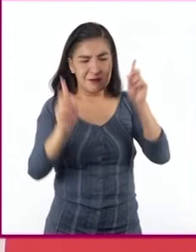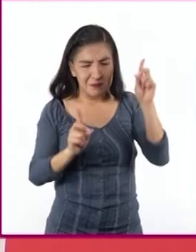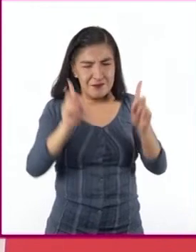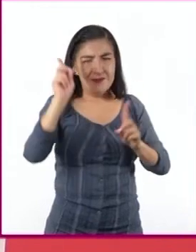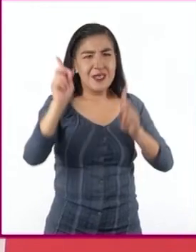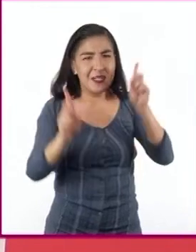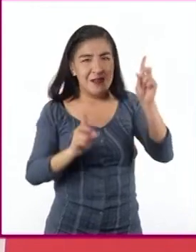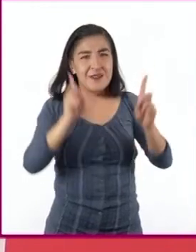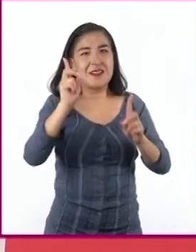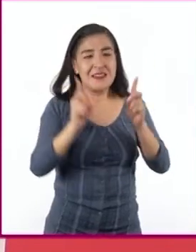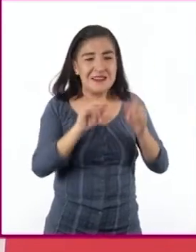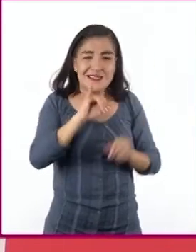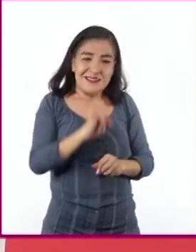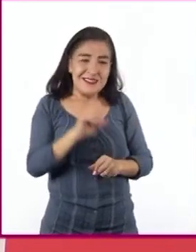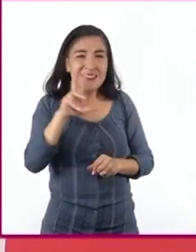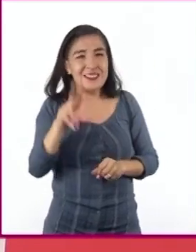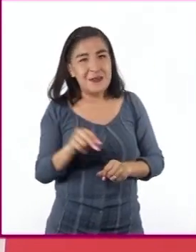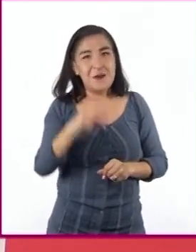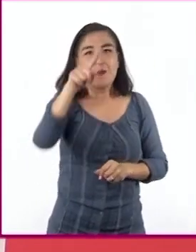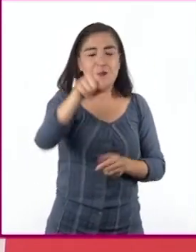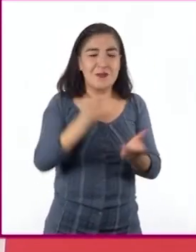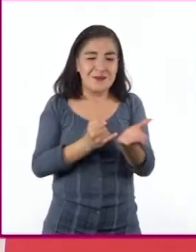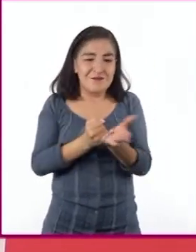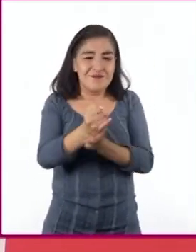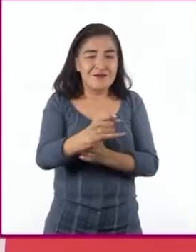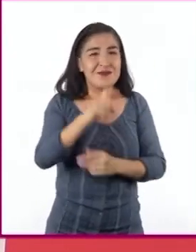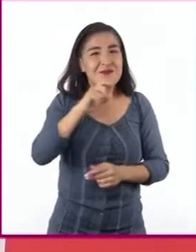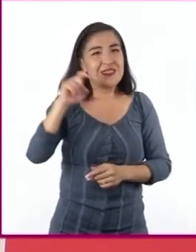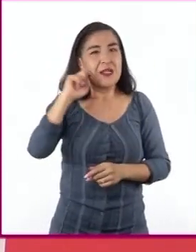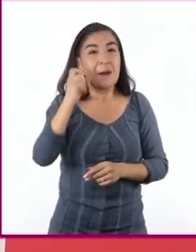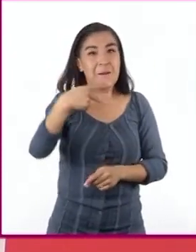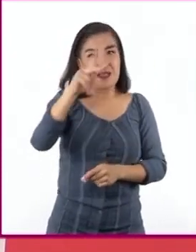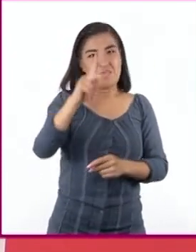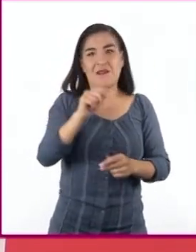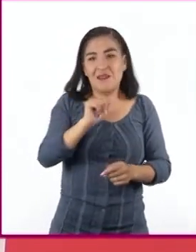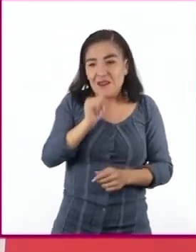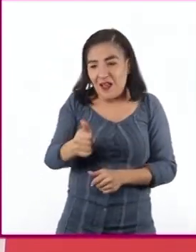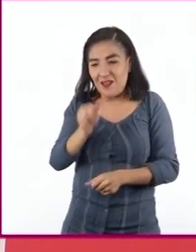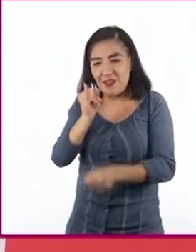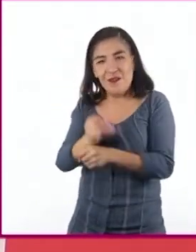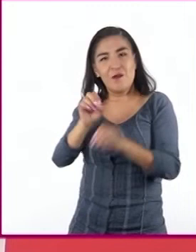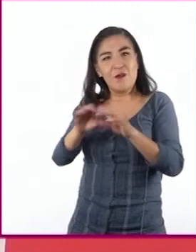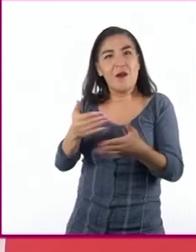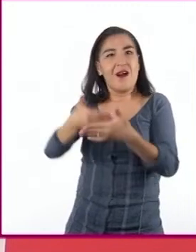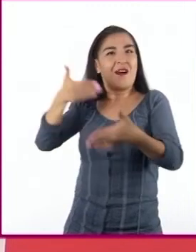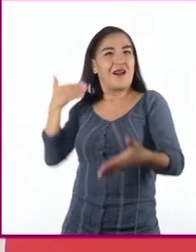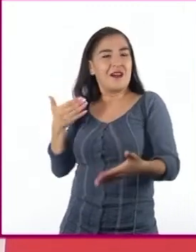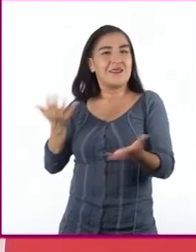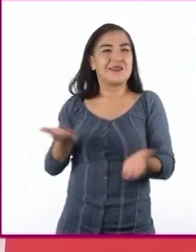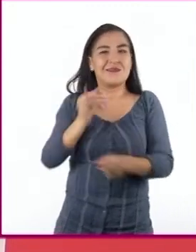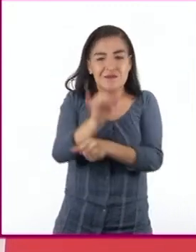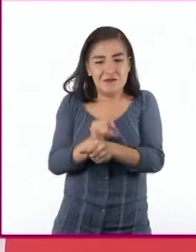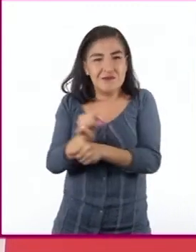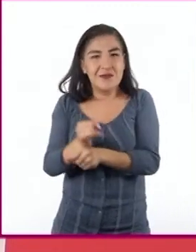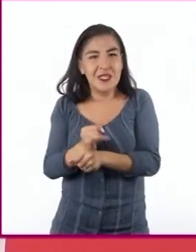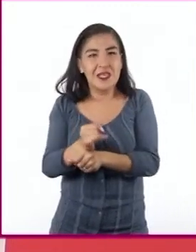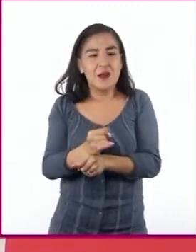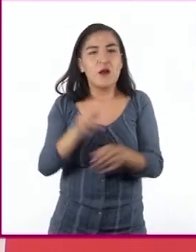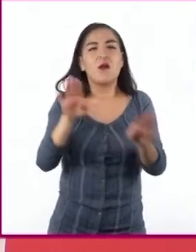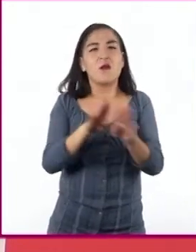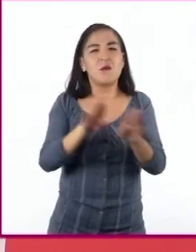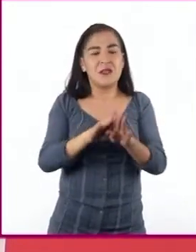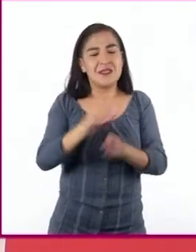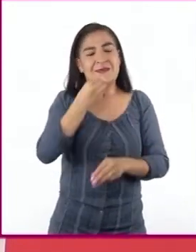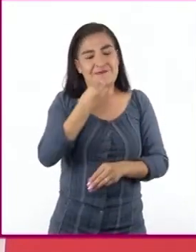inclusive animarse a tomar una decisión sin haberse informado y, menos aún, haber asumido